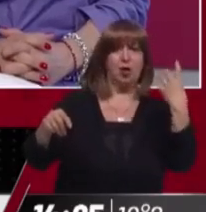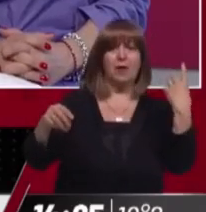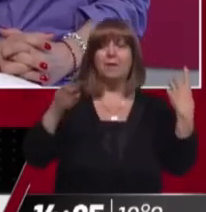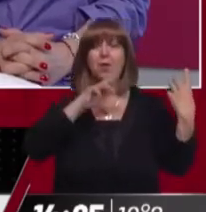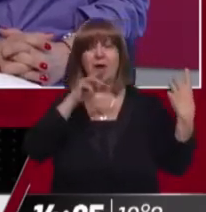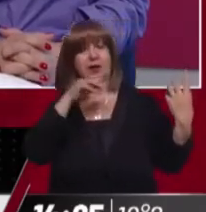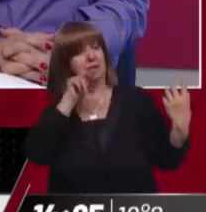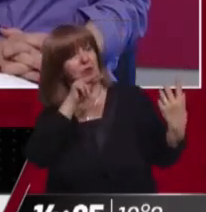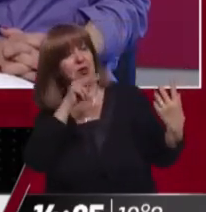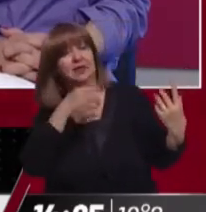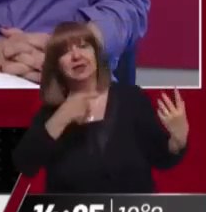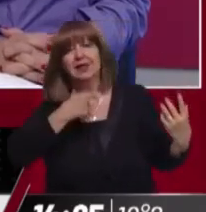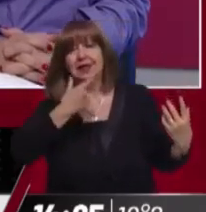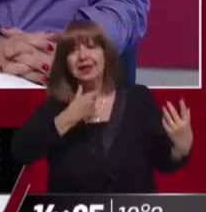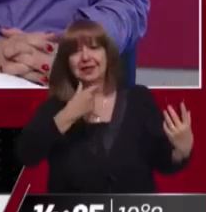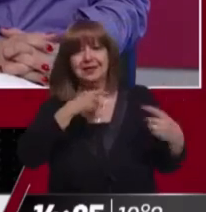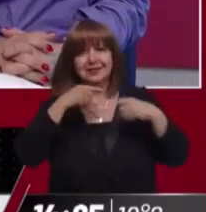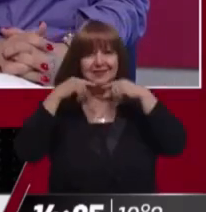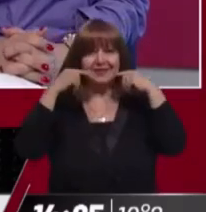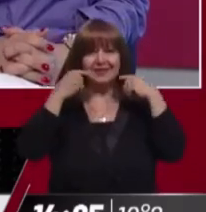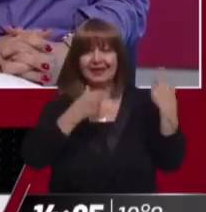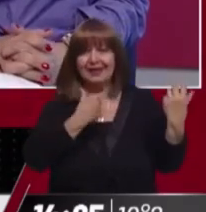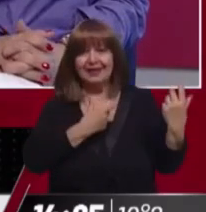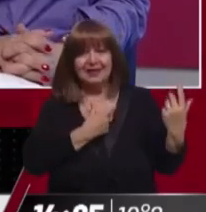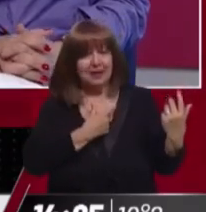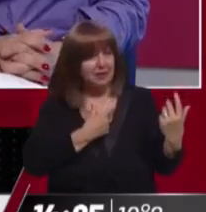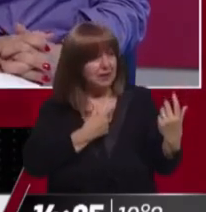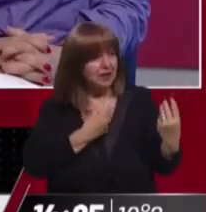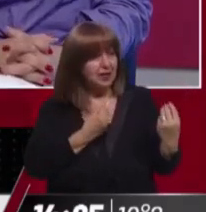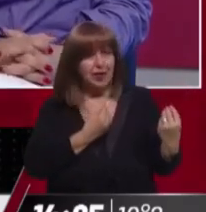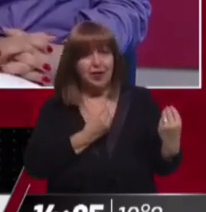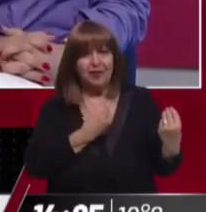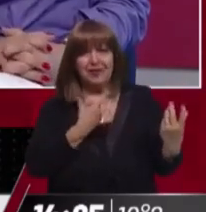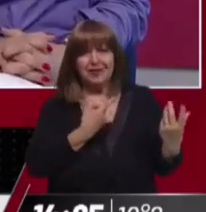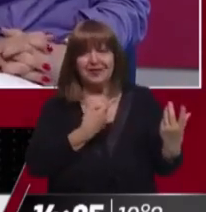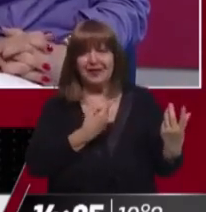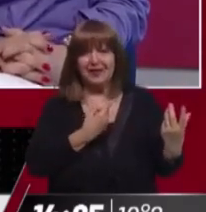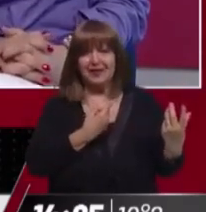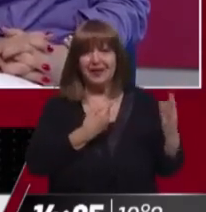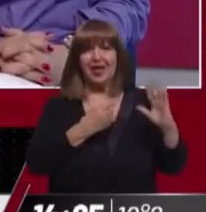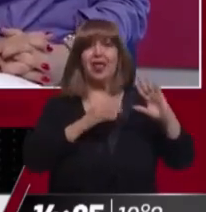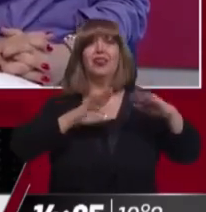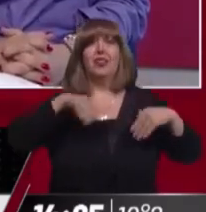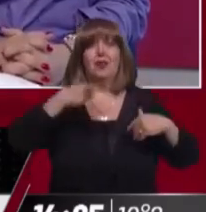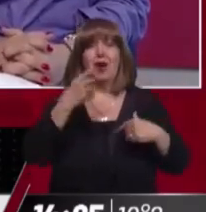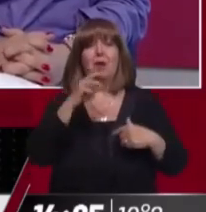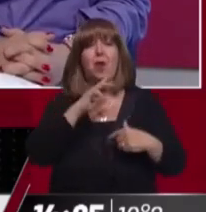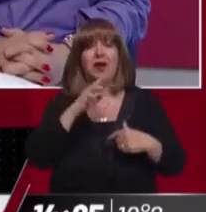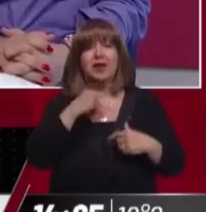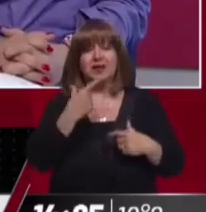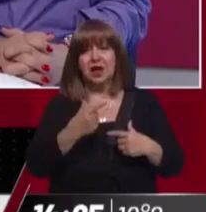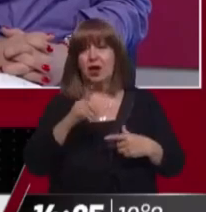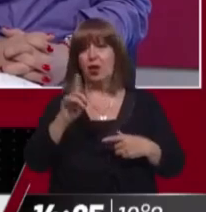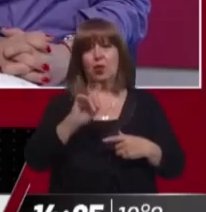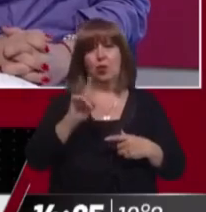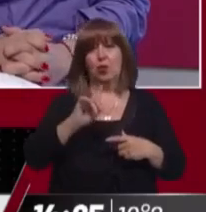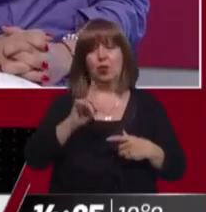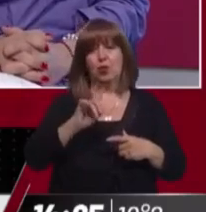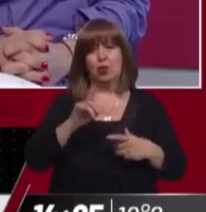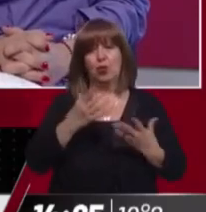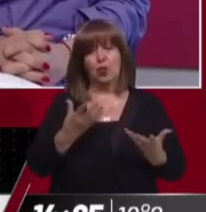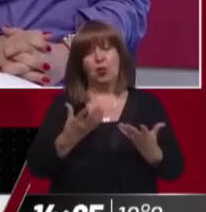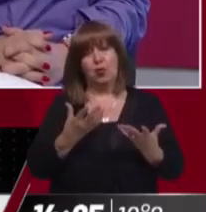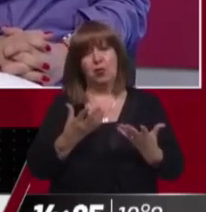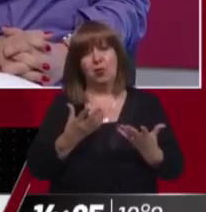reír se lo tomó con a las carcajadas como es ella directamente y después lo que dijo Es que seriamente se estaban